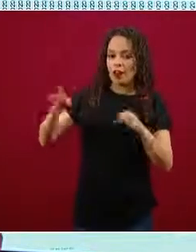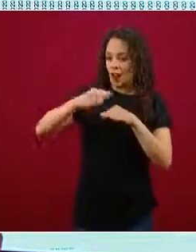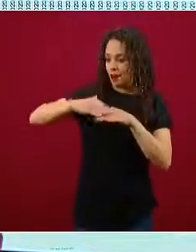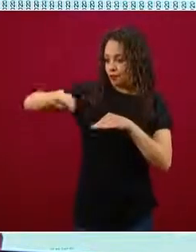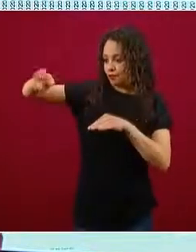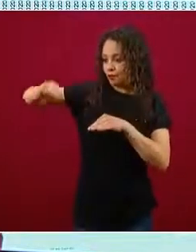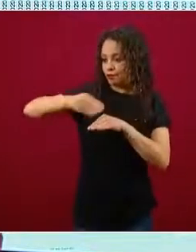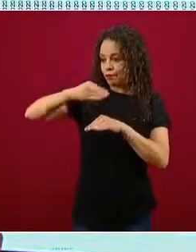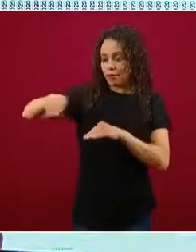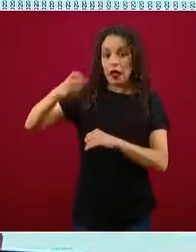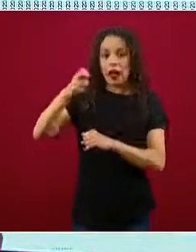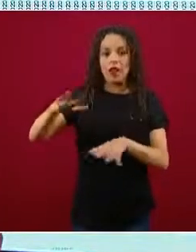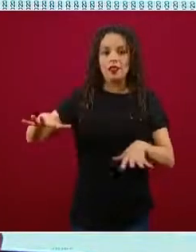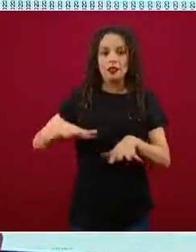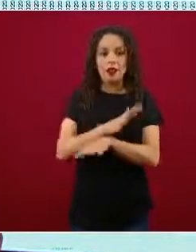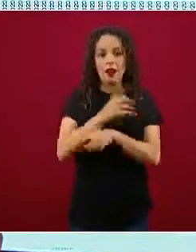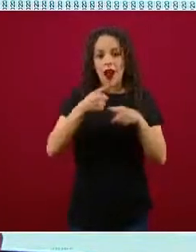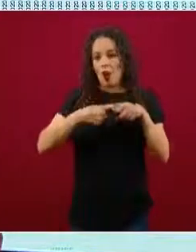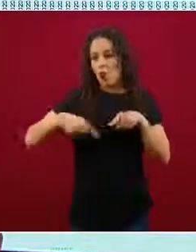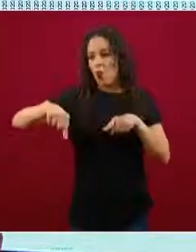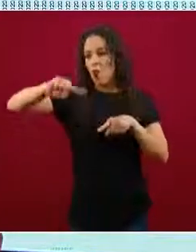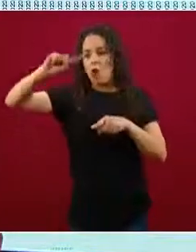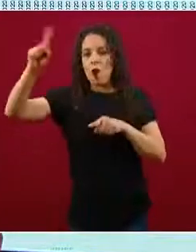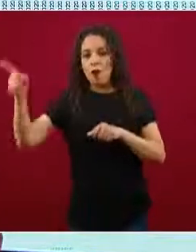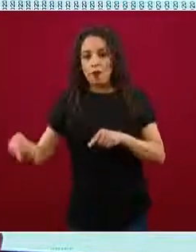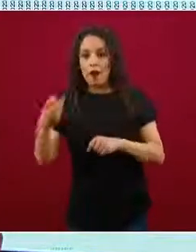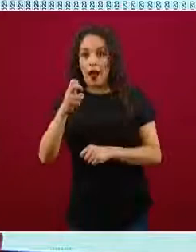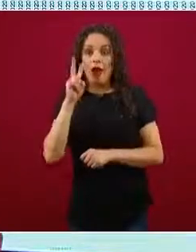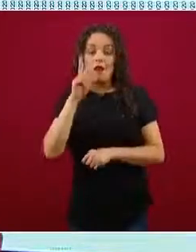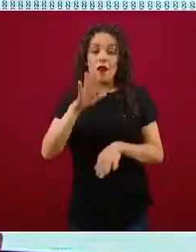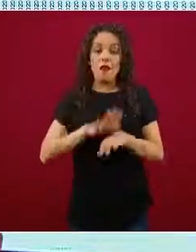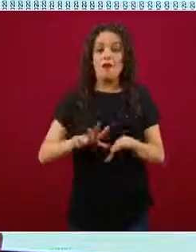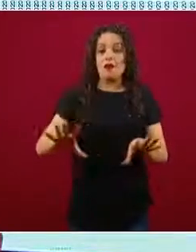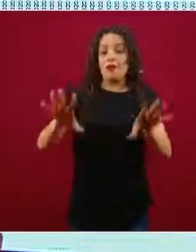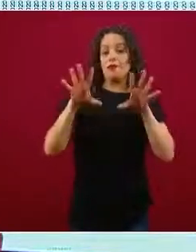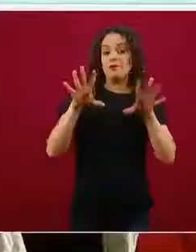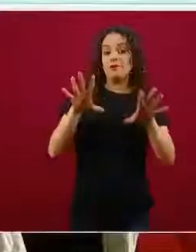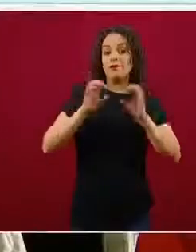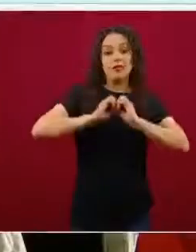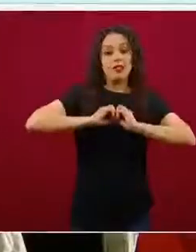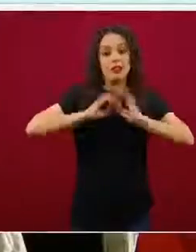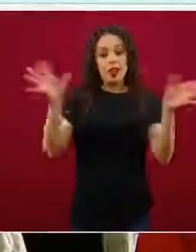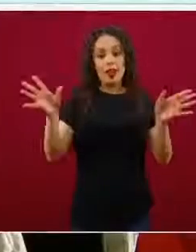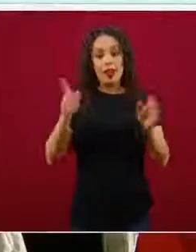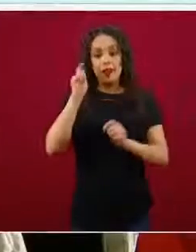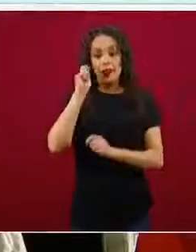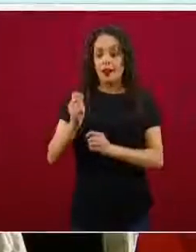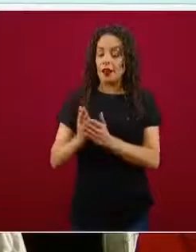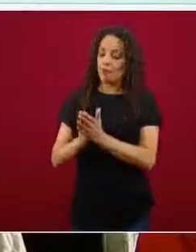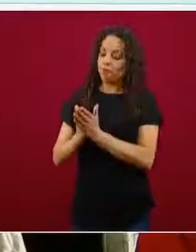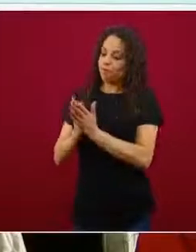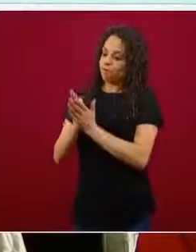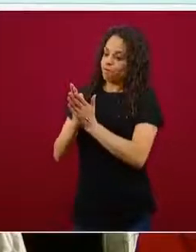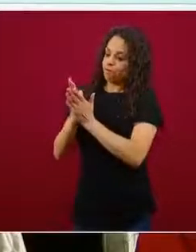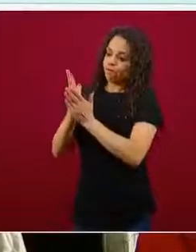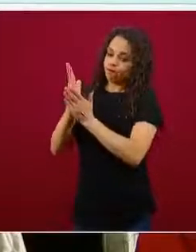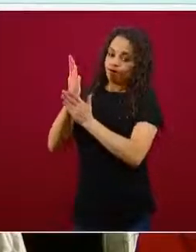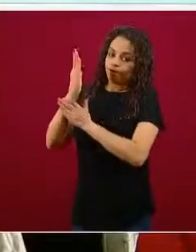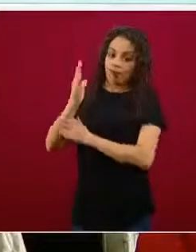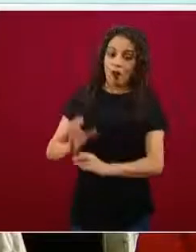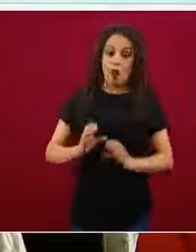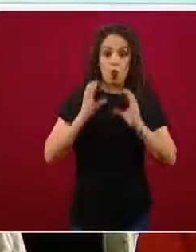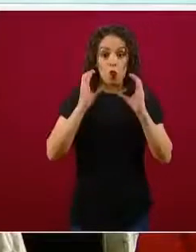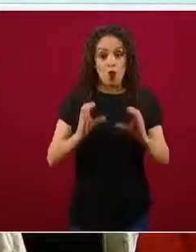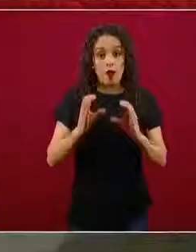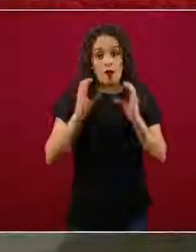la trayectoria de la curva y van claramente al ascenso. Cuidado Guadalajara, porque en el momento en que se